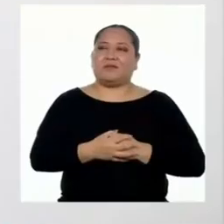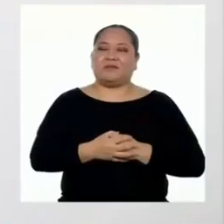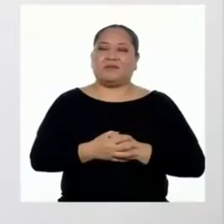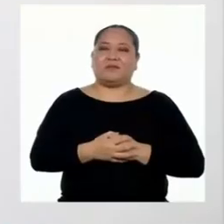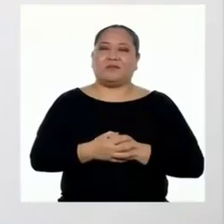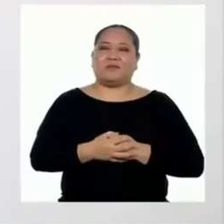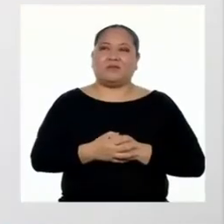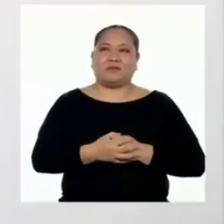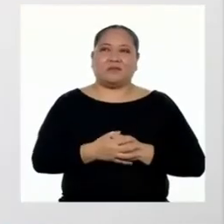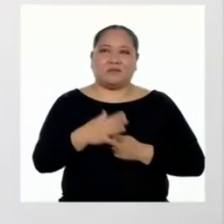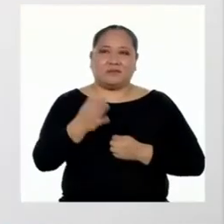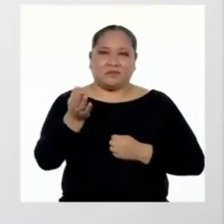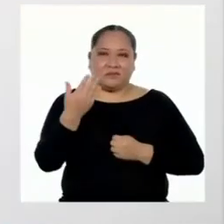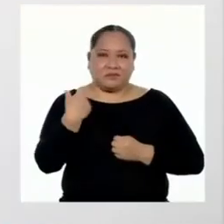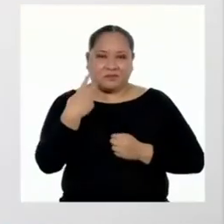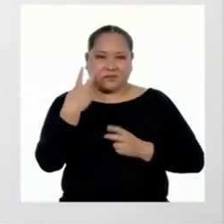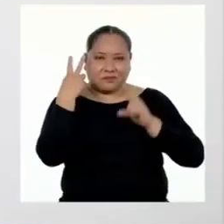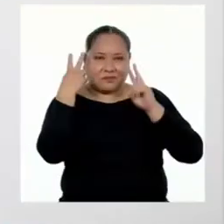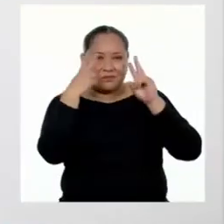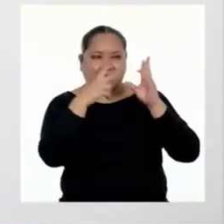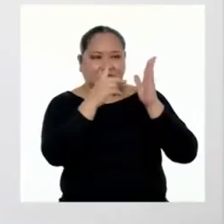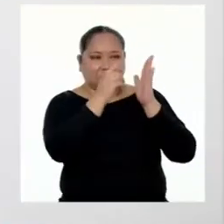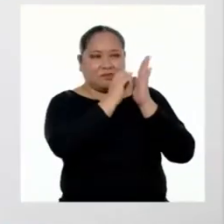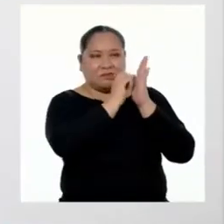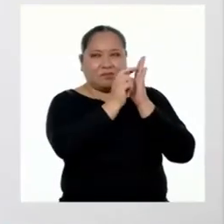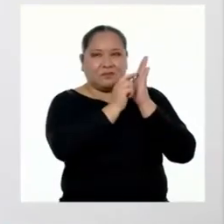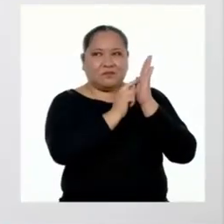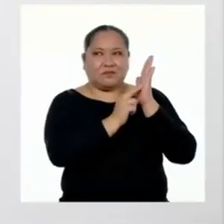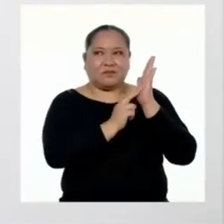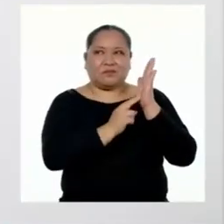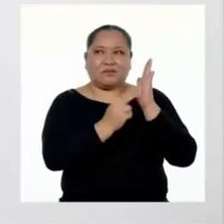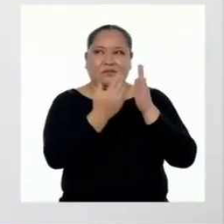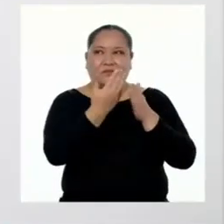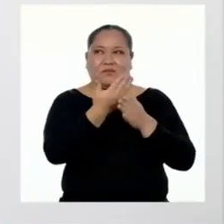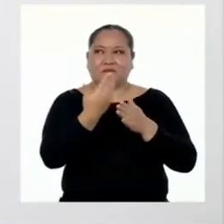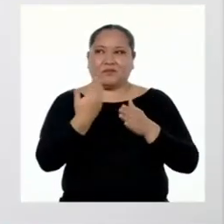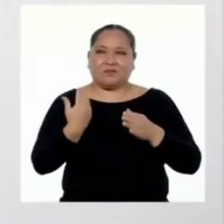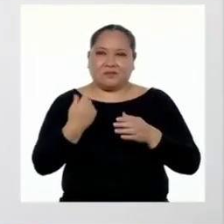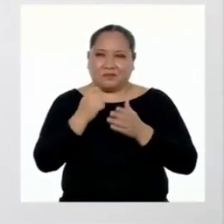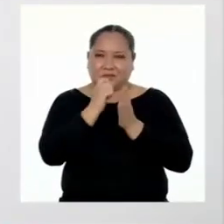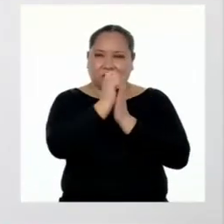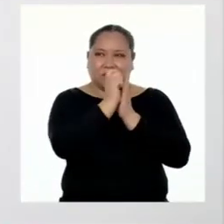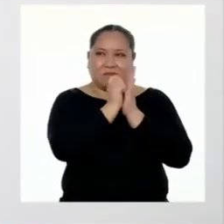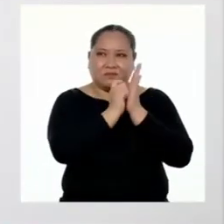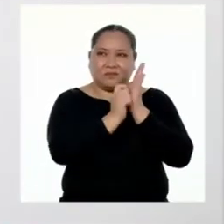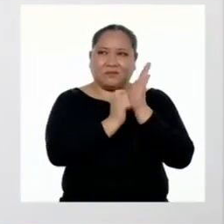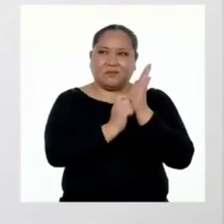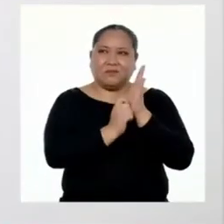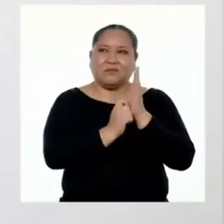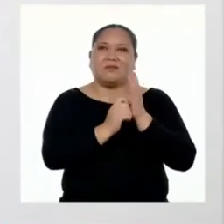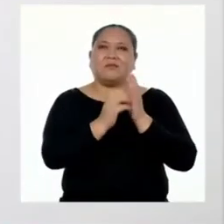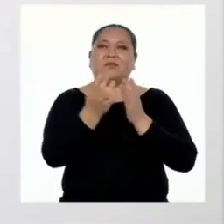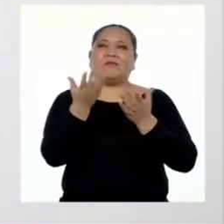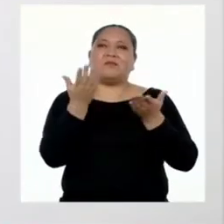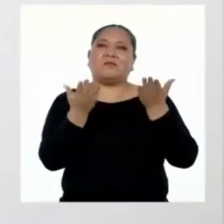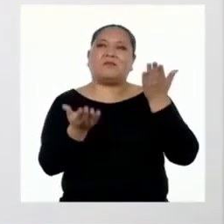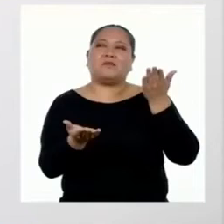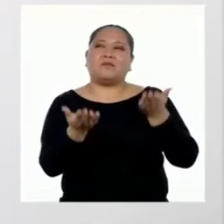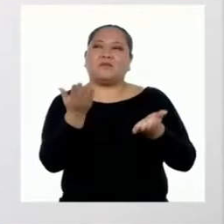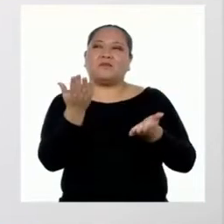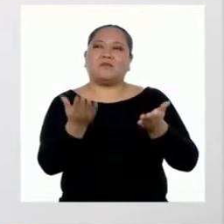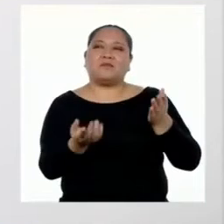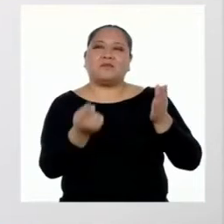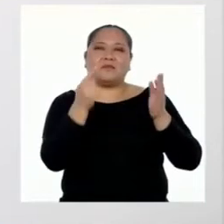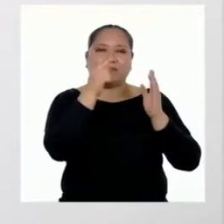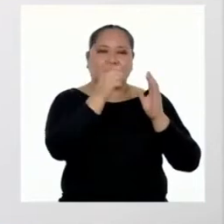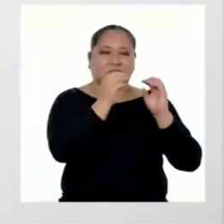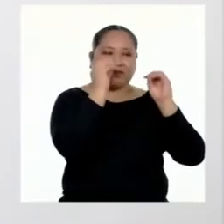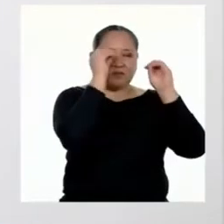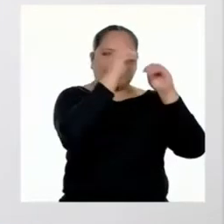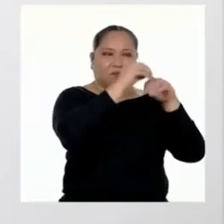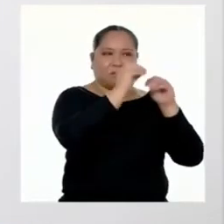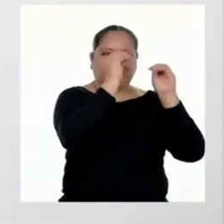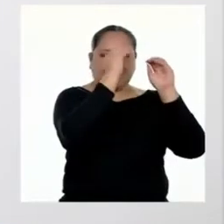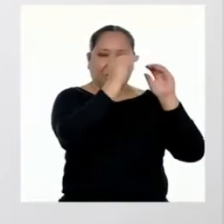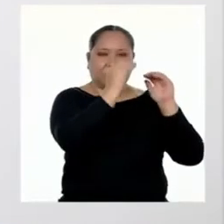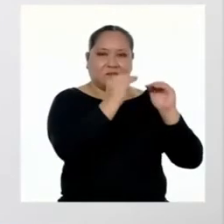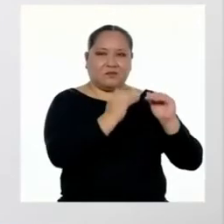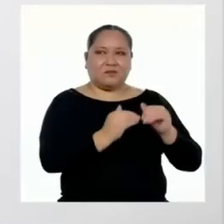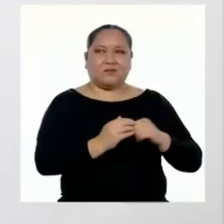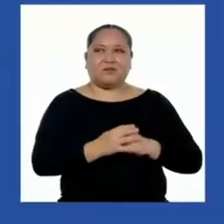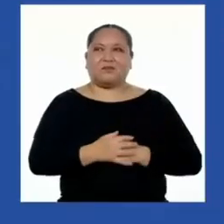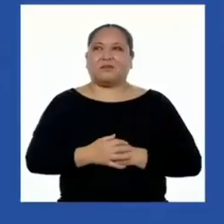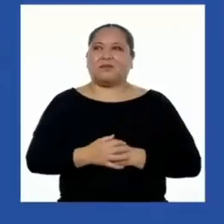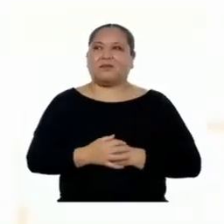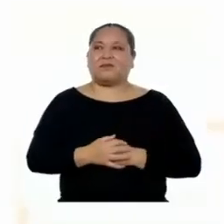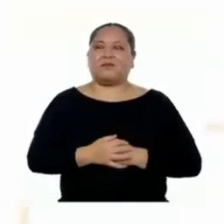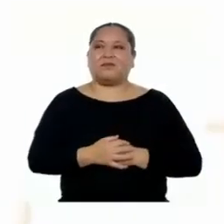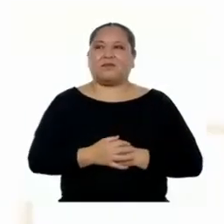Entonces, veamos la versión preliminar de tu texto instructivo y comparémoslo con lo que formulaste en el